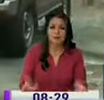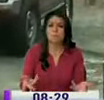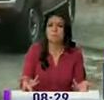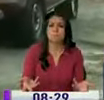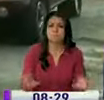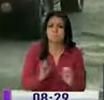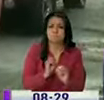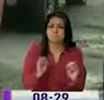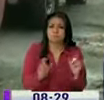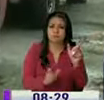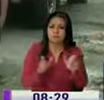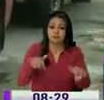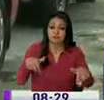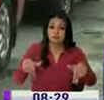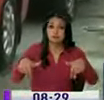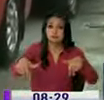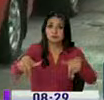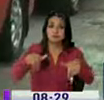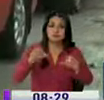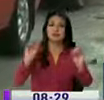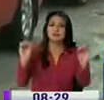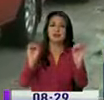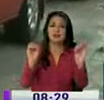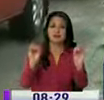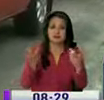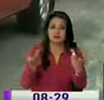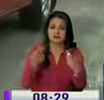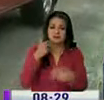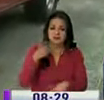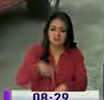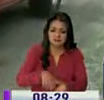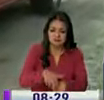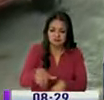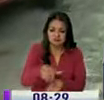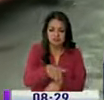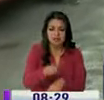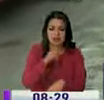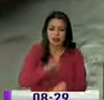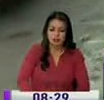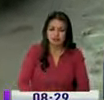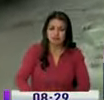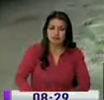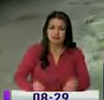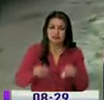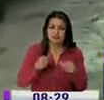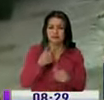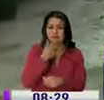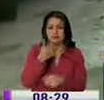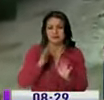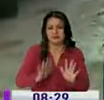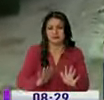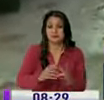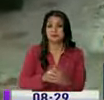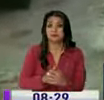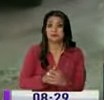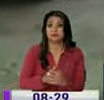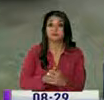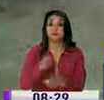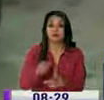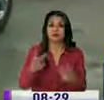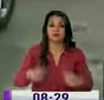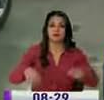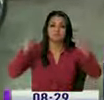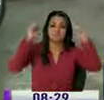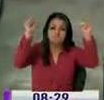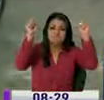que la ciudadanía pueda transitar sin tener que mojarse ni pisar estas cochas. Vamos a hablar con ellos, quienes incluso han preparado carteles en vista